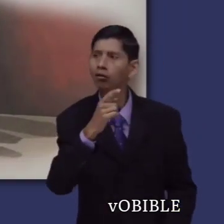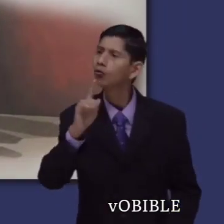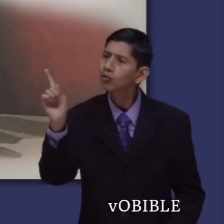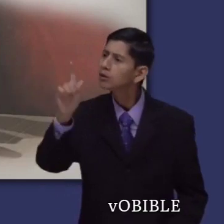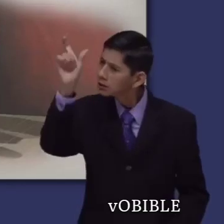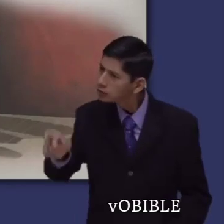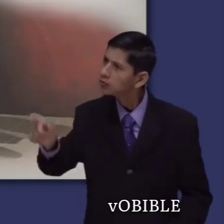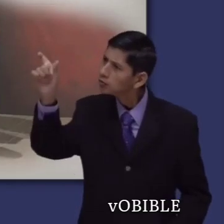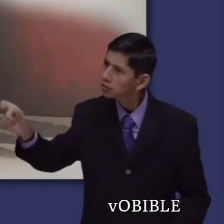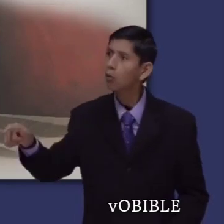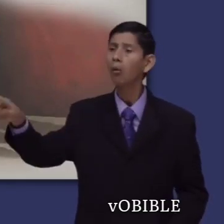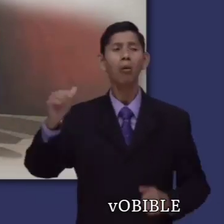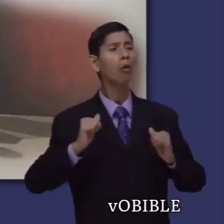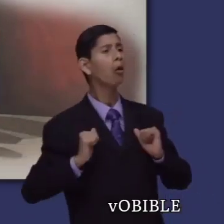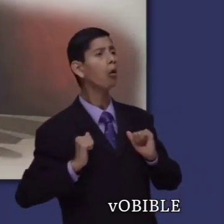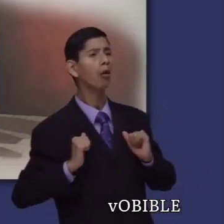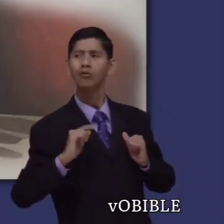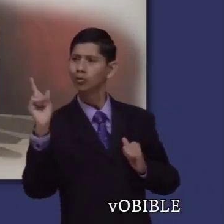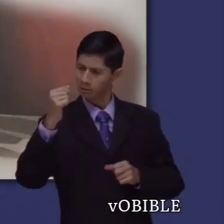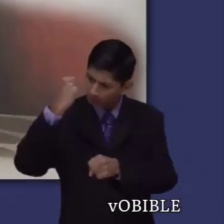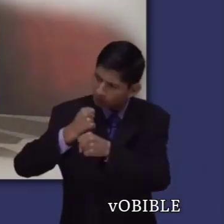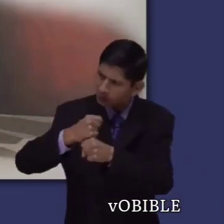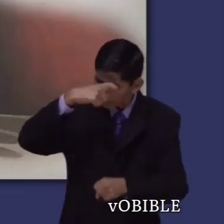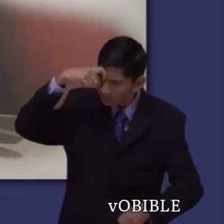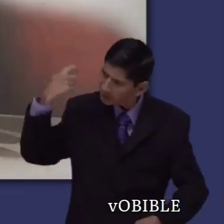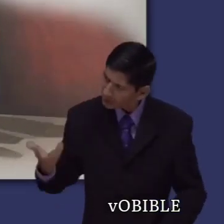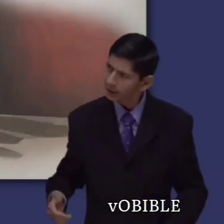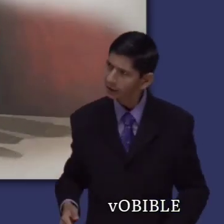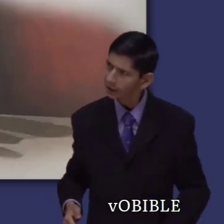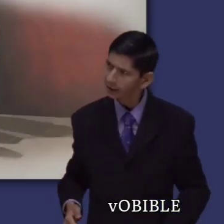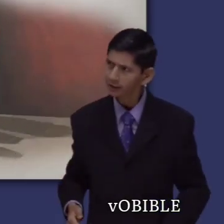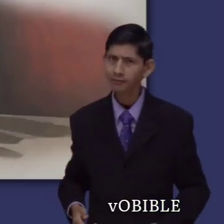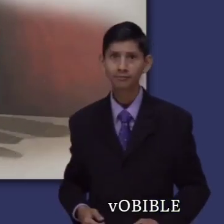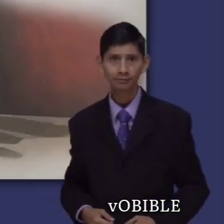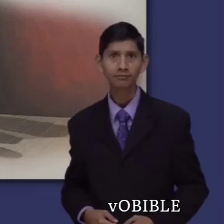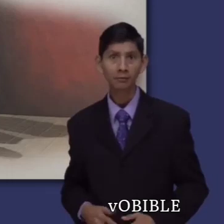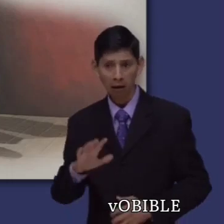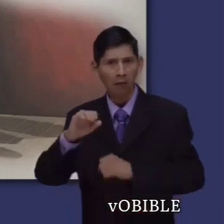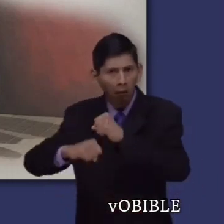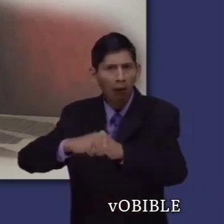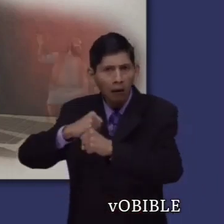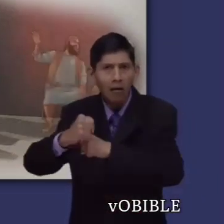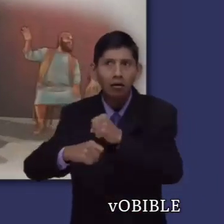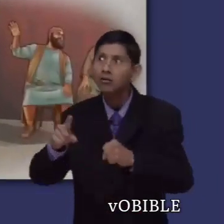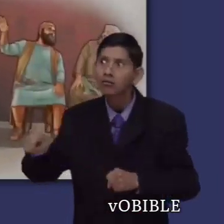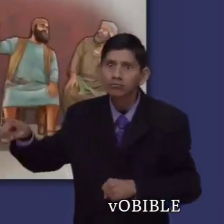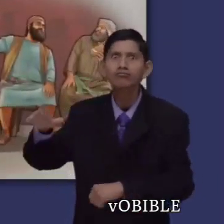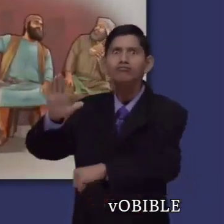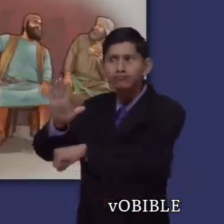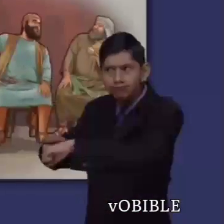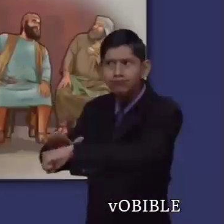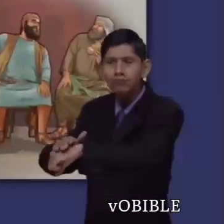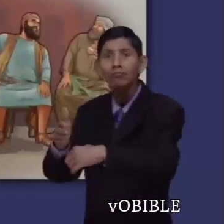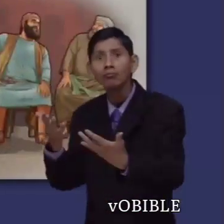preocuparse de sus propios asuntos y a trabajar para cubrir sus necesidades. esos consejos todavía eran necesarios.